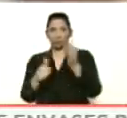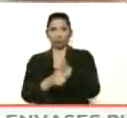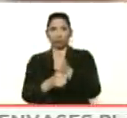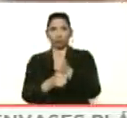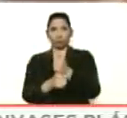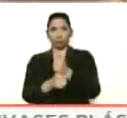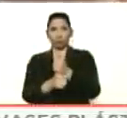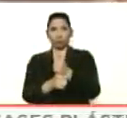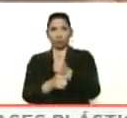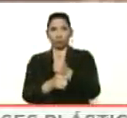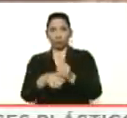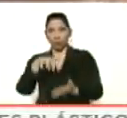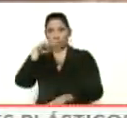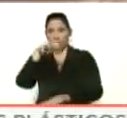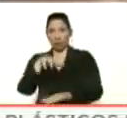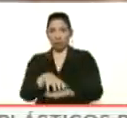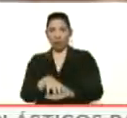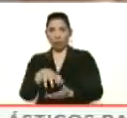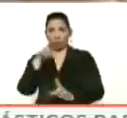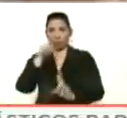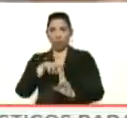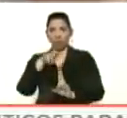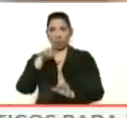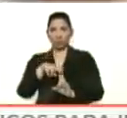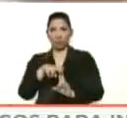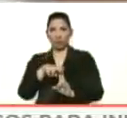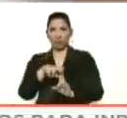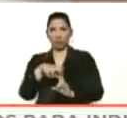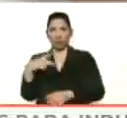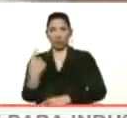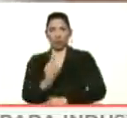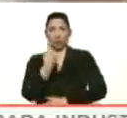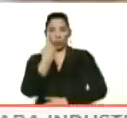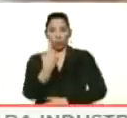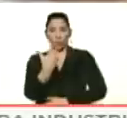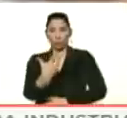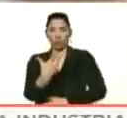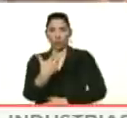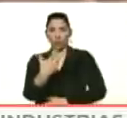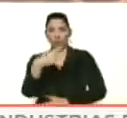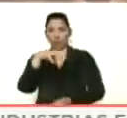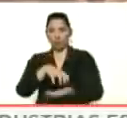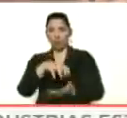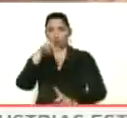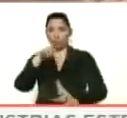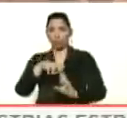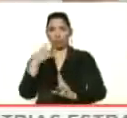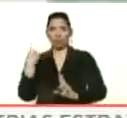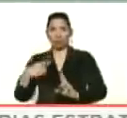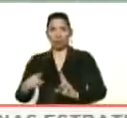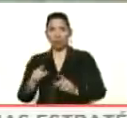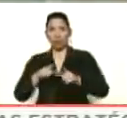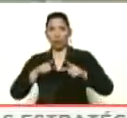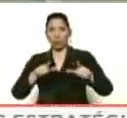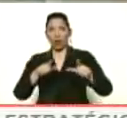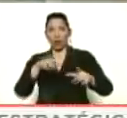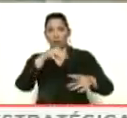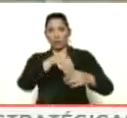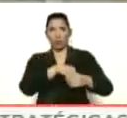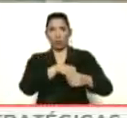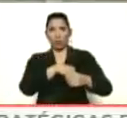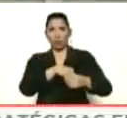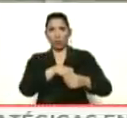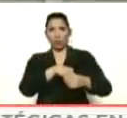detectados en el estado Táchira, solo que uno de esos tres casos detectados en el estado Táchira tiene su lugar de residencia en